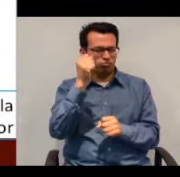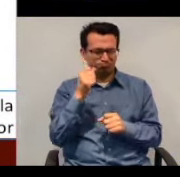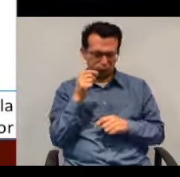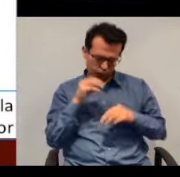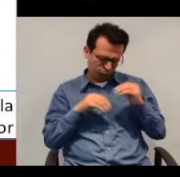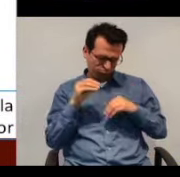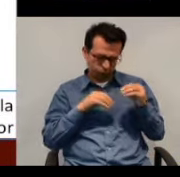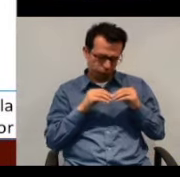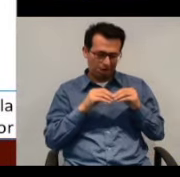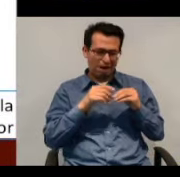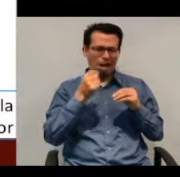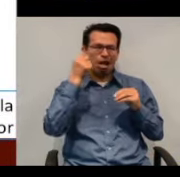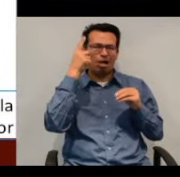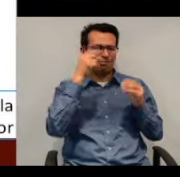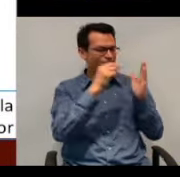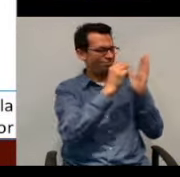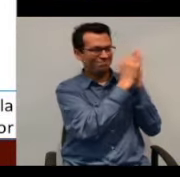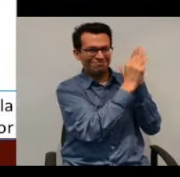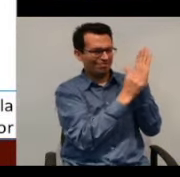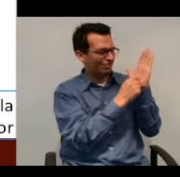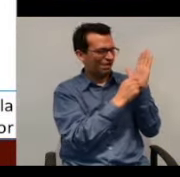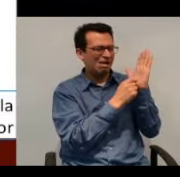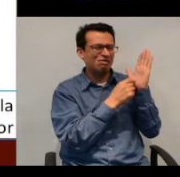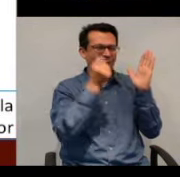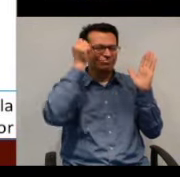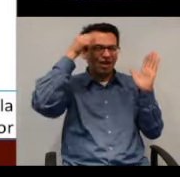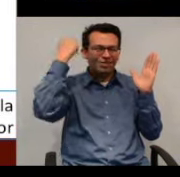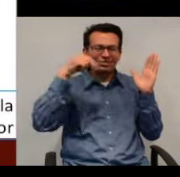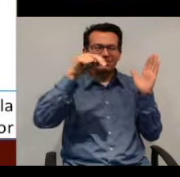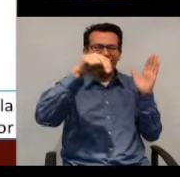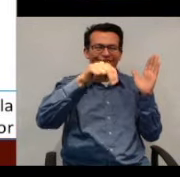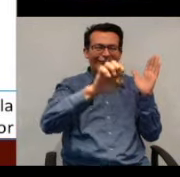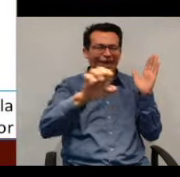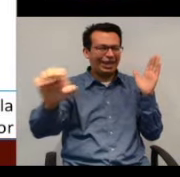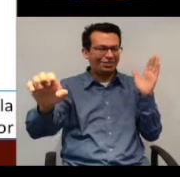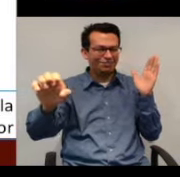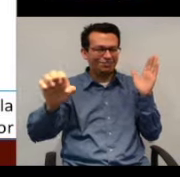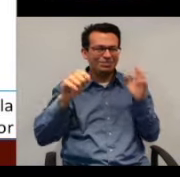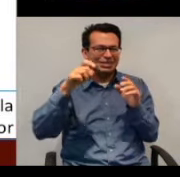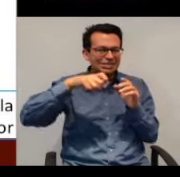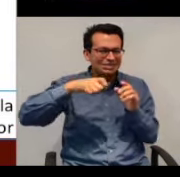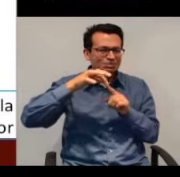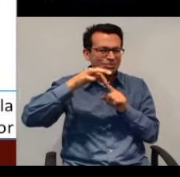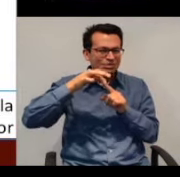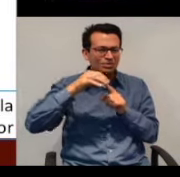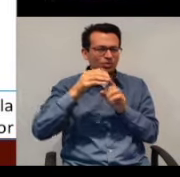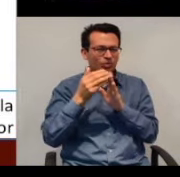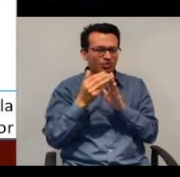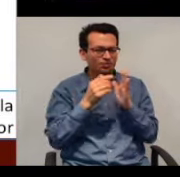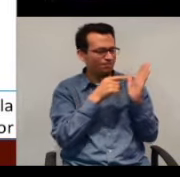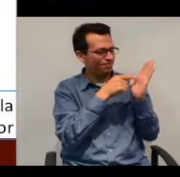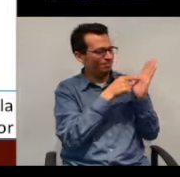la expresión necesidades educativas especiales, sino una posterior que fue necesidades educativas